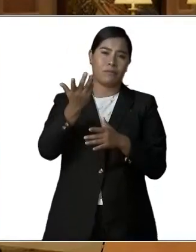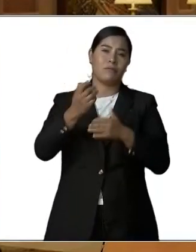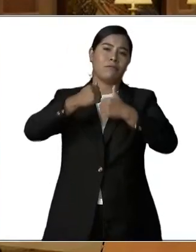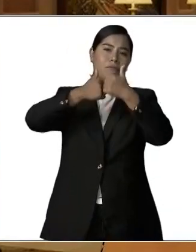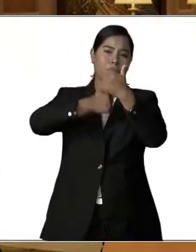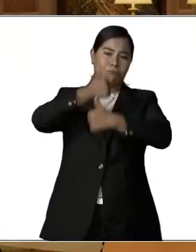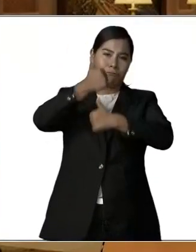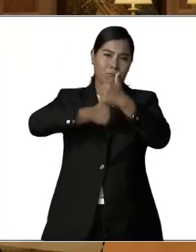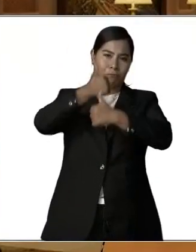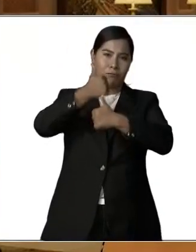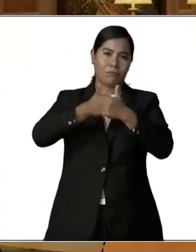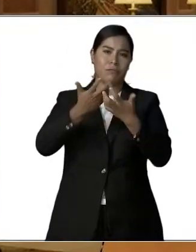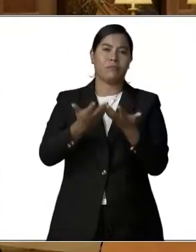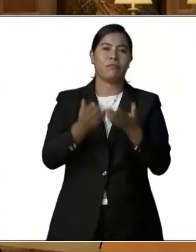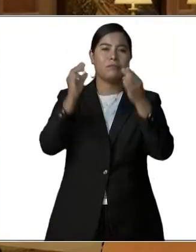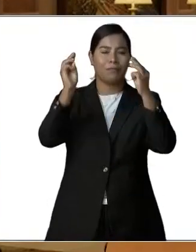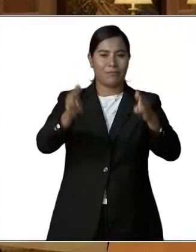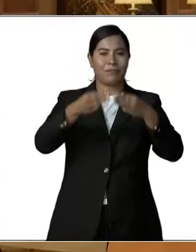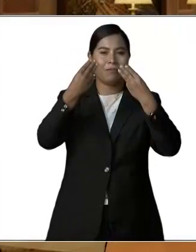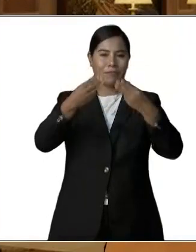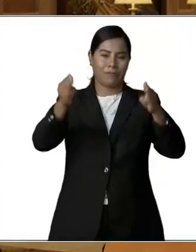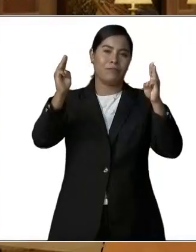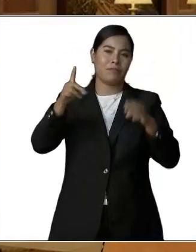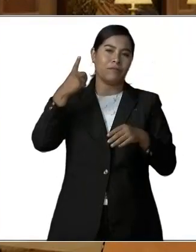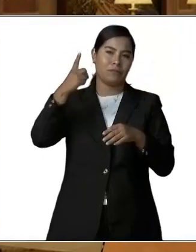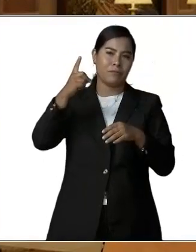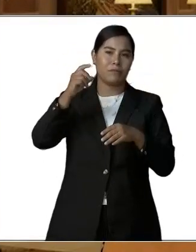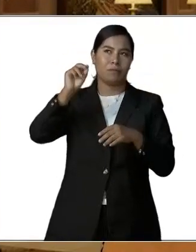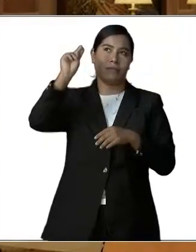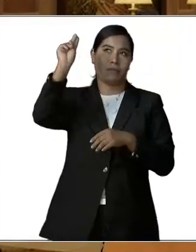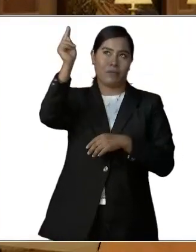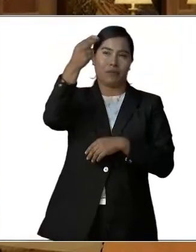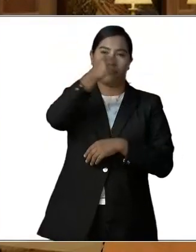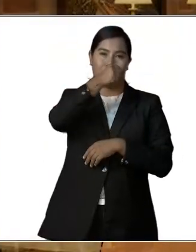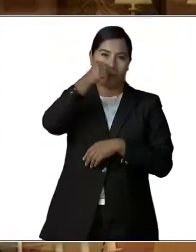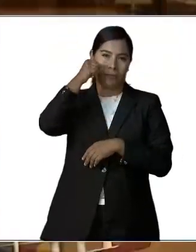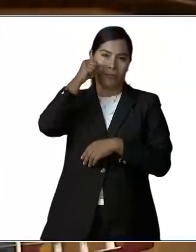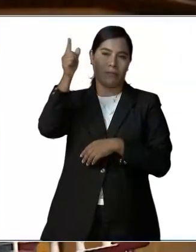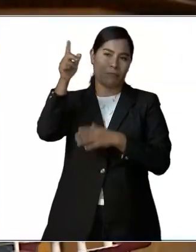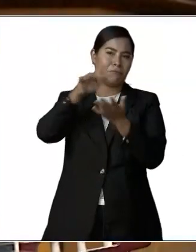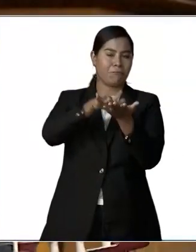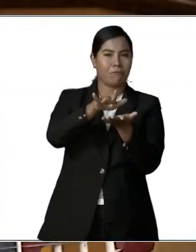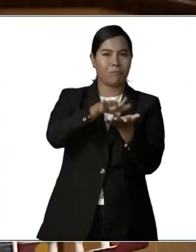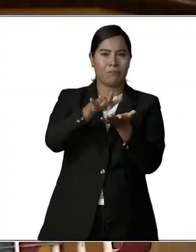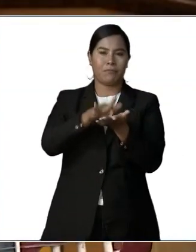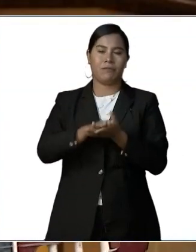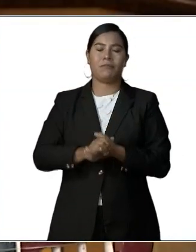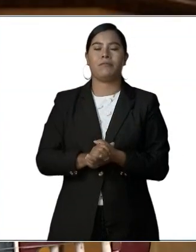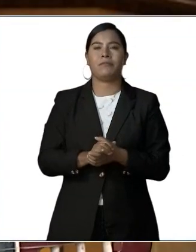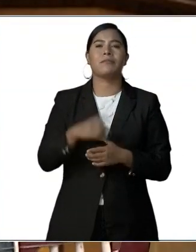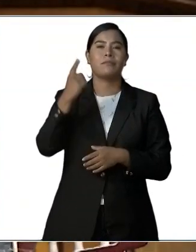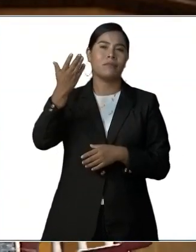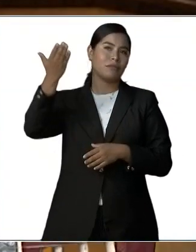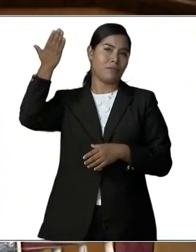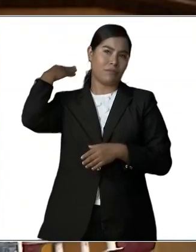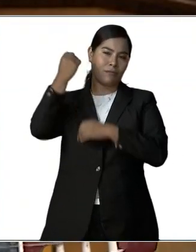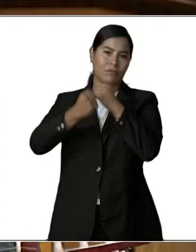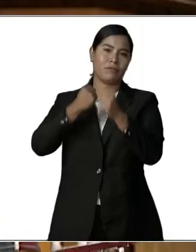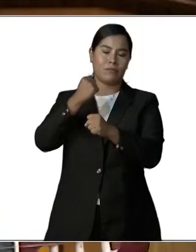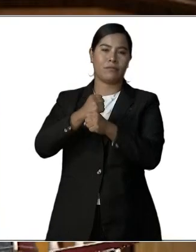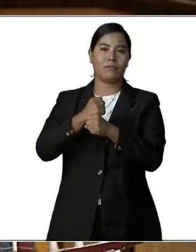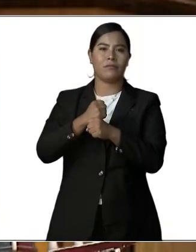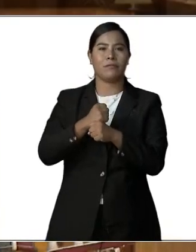este concurso en nuestra ciudad por parte de la Universidad Juárez. Y me parece que va por buen camino. El del año anterior estuvo pues ya